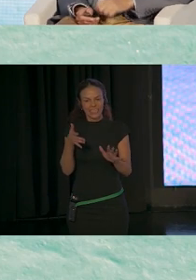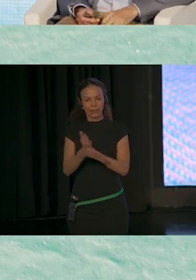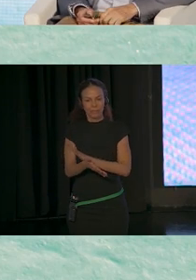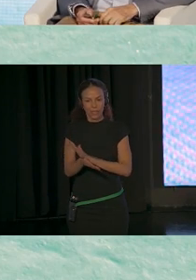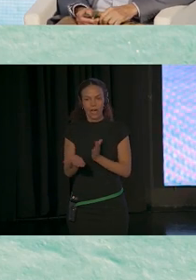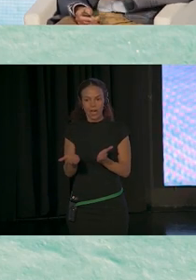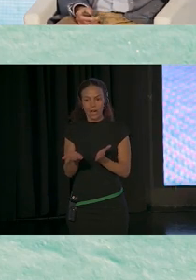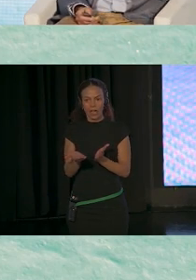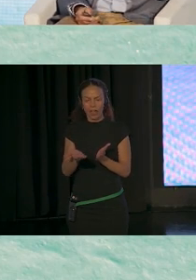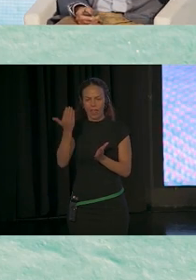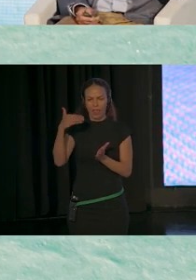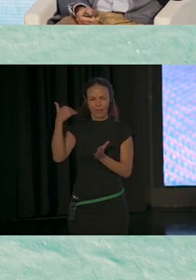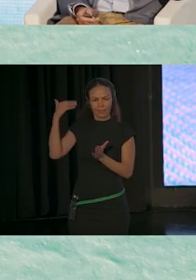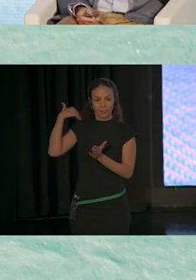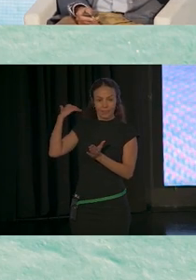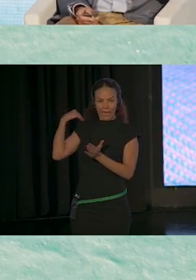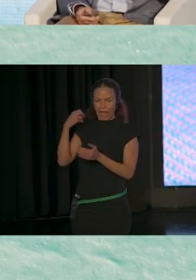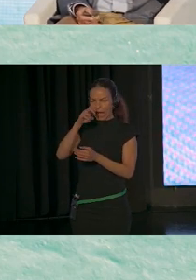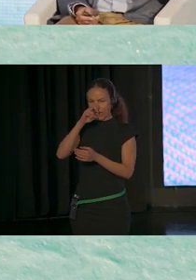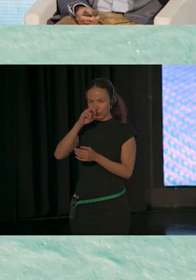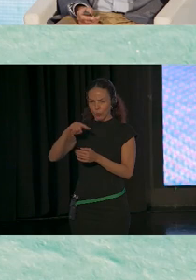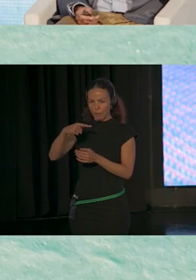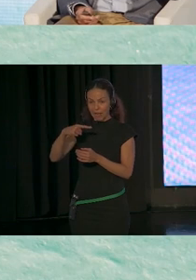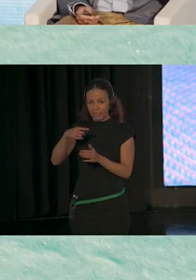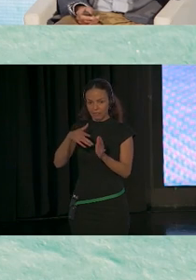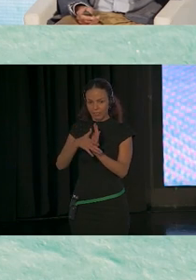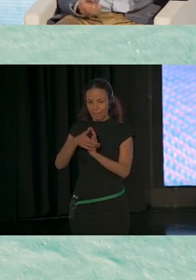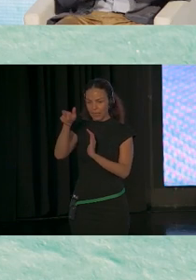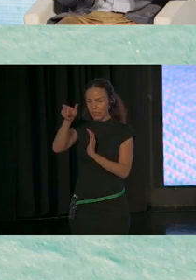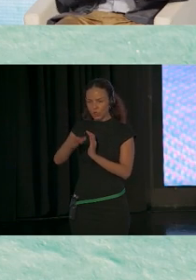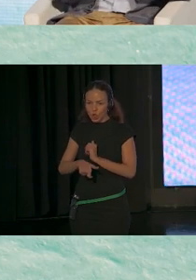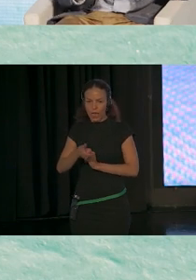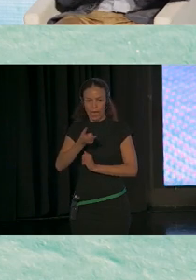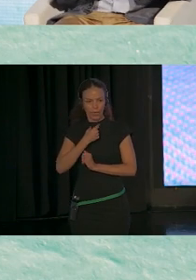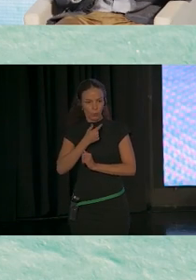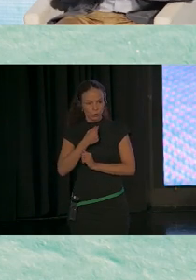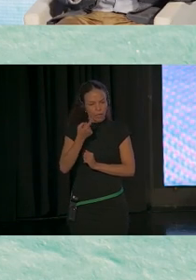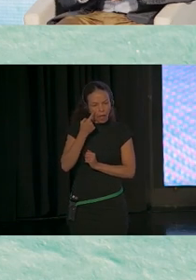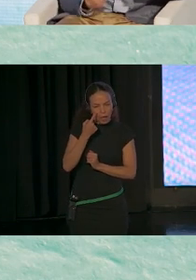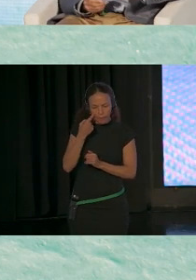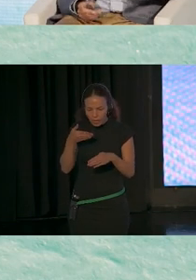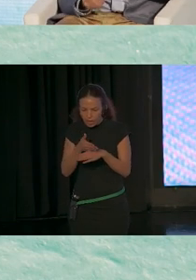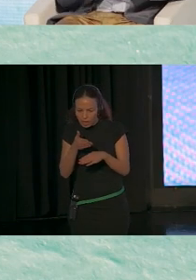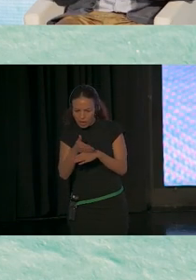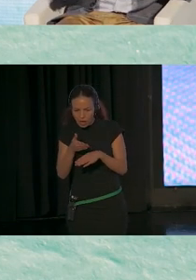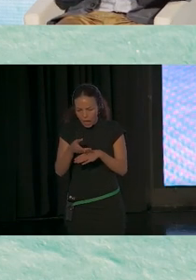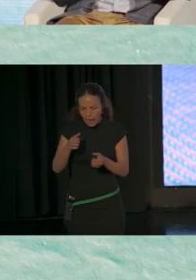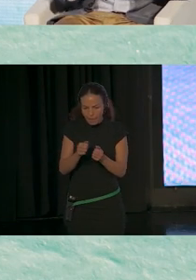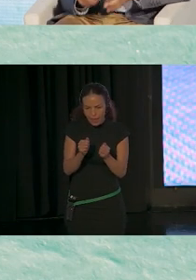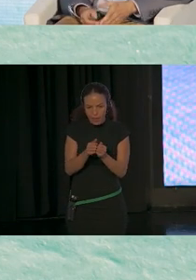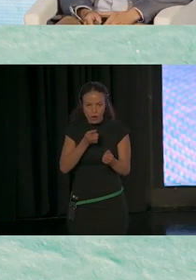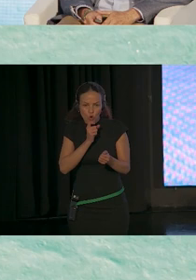nuestros antepasados muy antiguos, esa persona que le gustaba dedicarse a ver cómo se cortaba mejor la piedra,